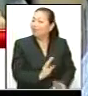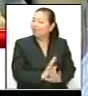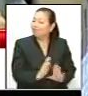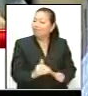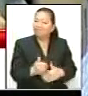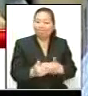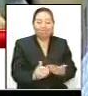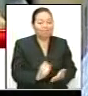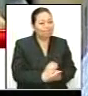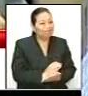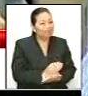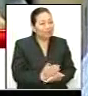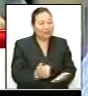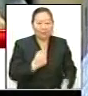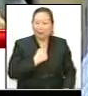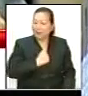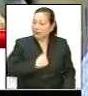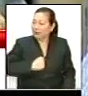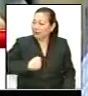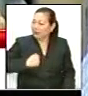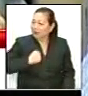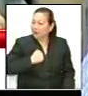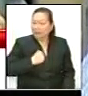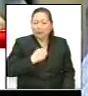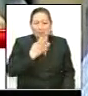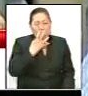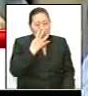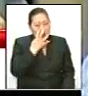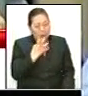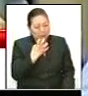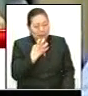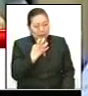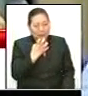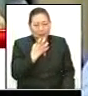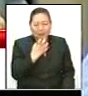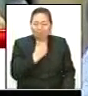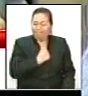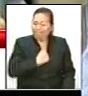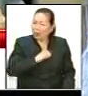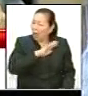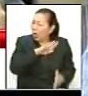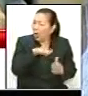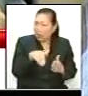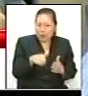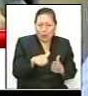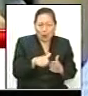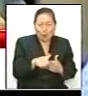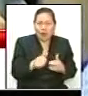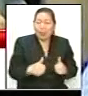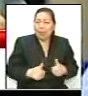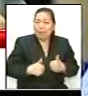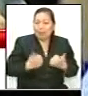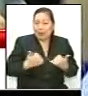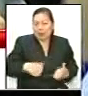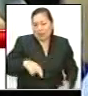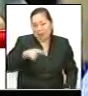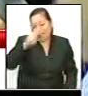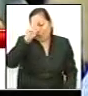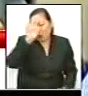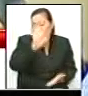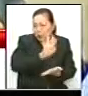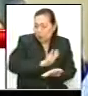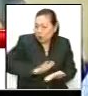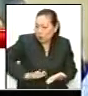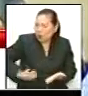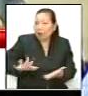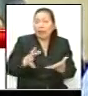pasar. Indigna, molesta, y debería de indignarnos a todos quienes vivimos en este país y que tienen